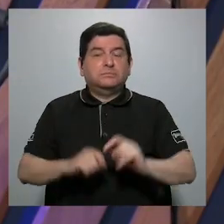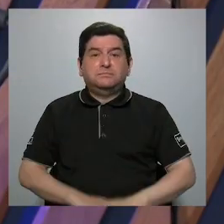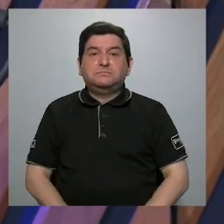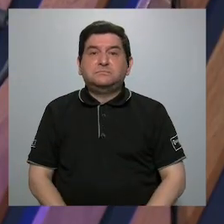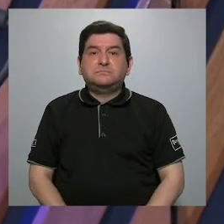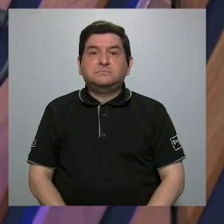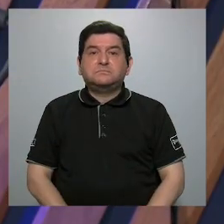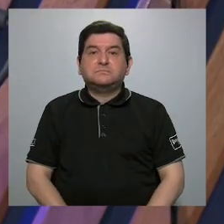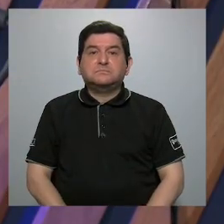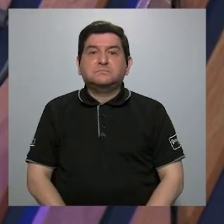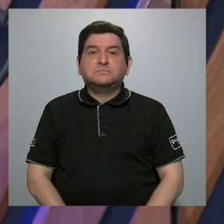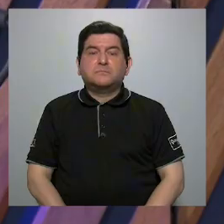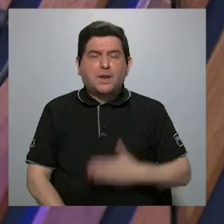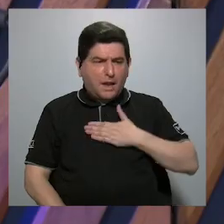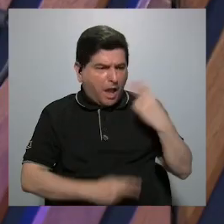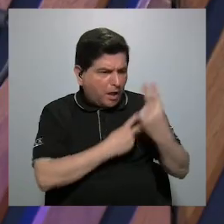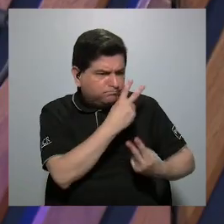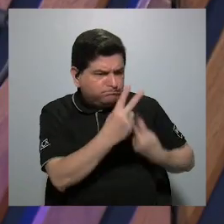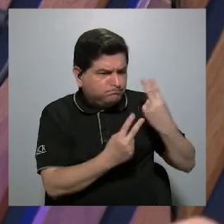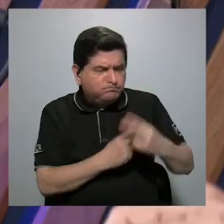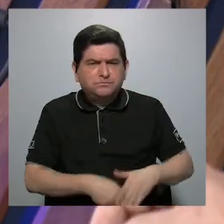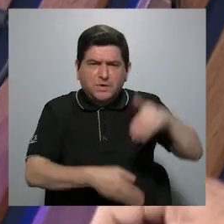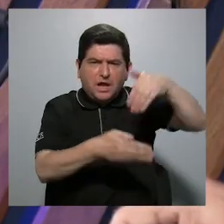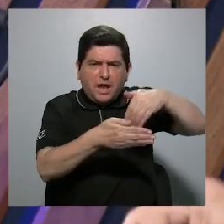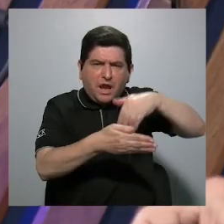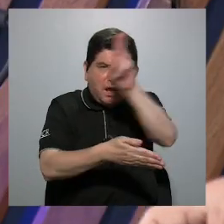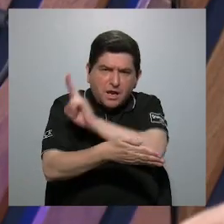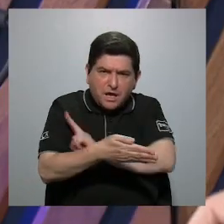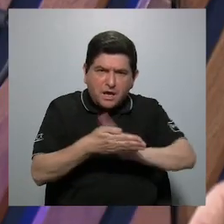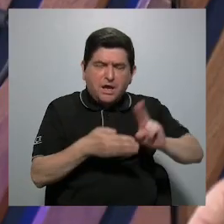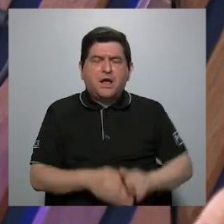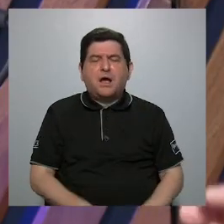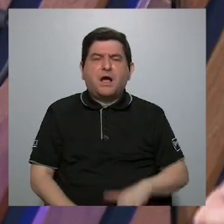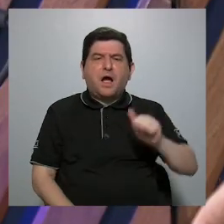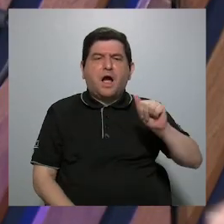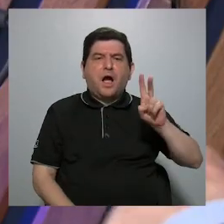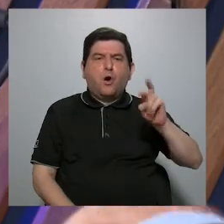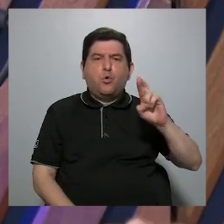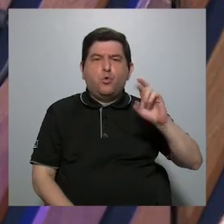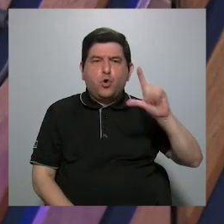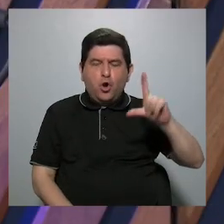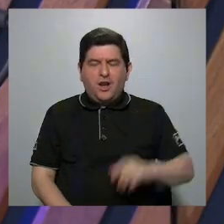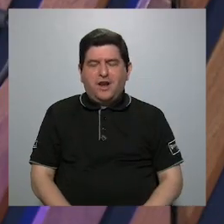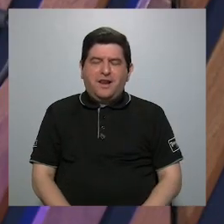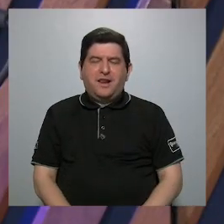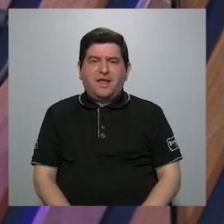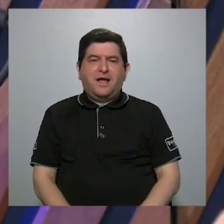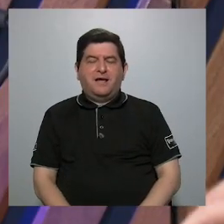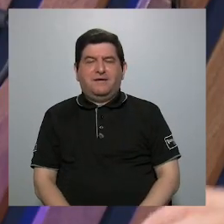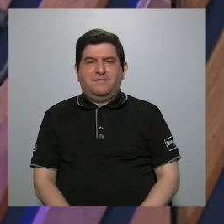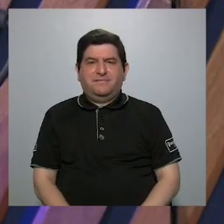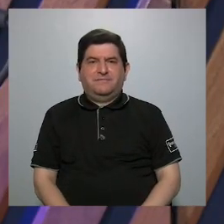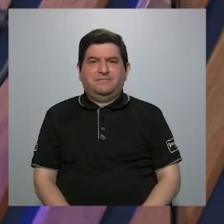importante. En mis visitas al archivo universitario Aurol Rafael Obregón Loría,